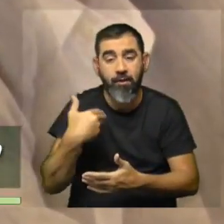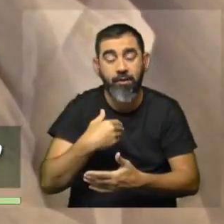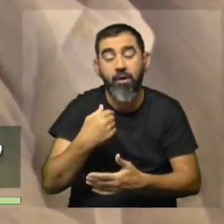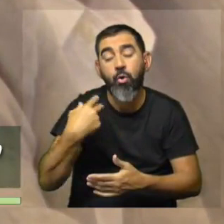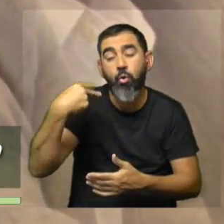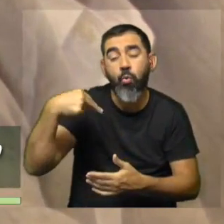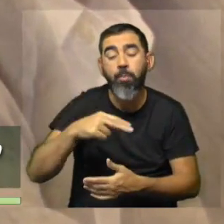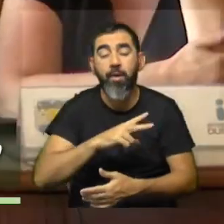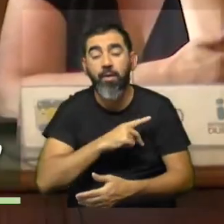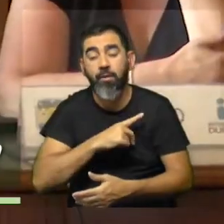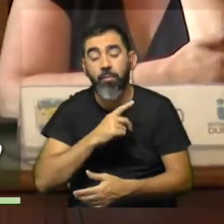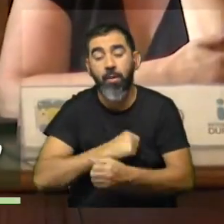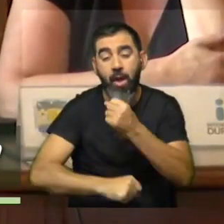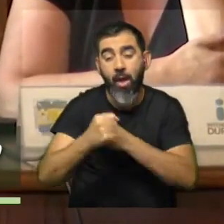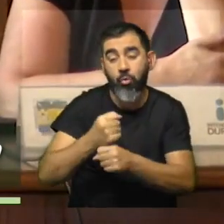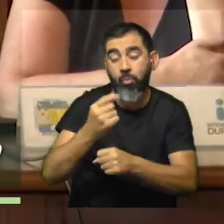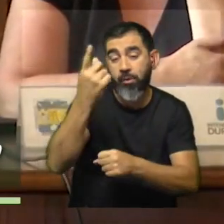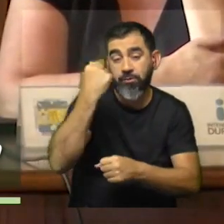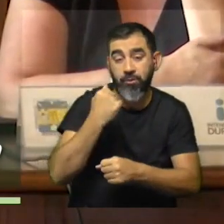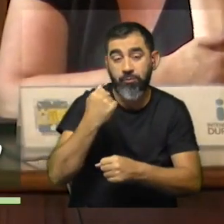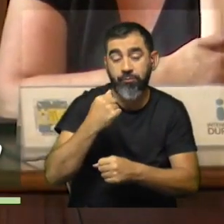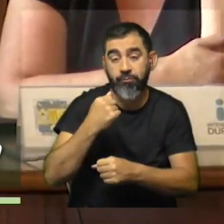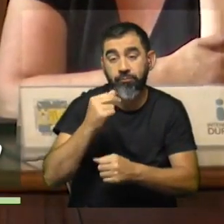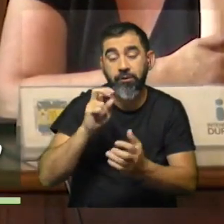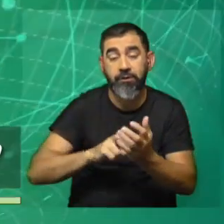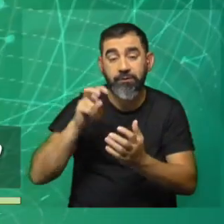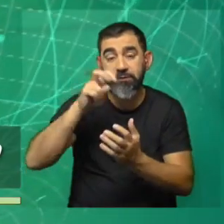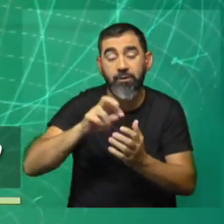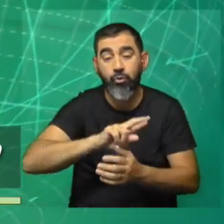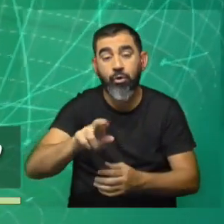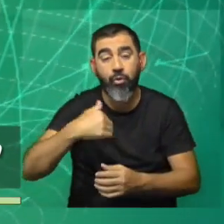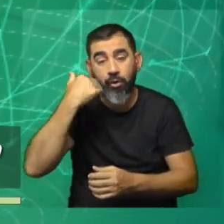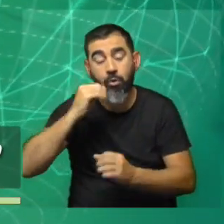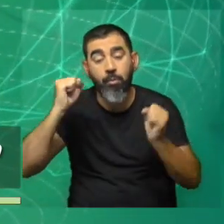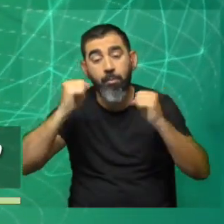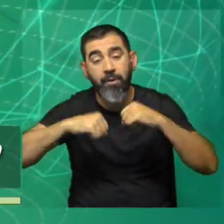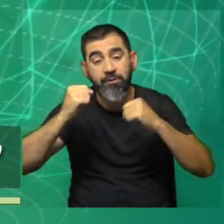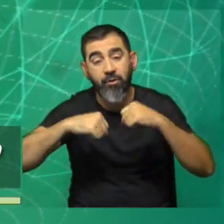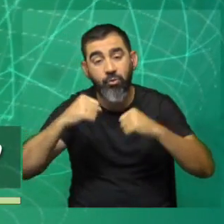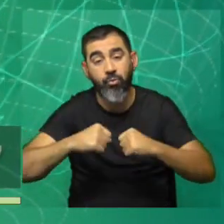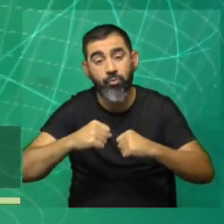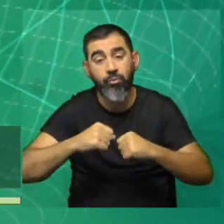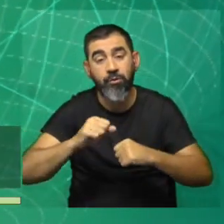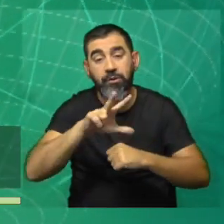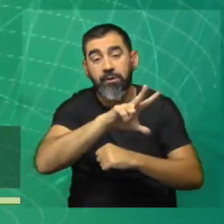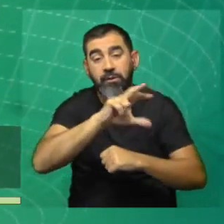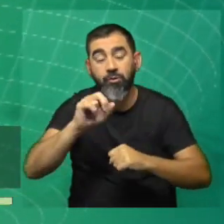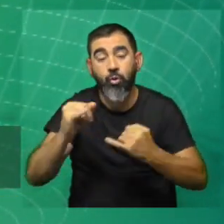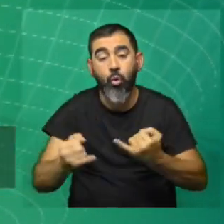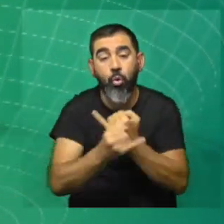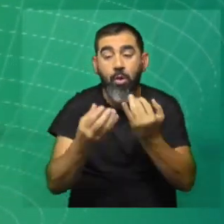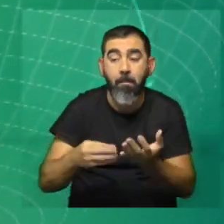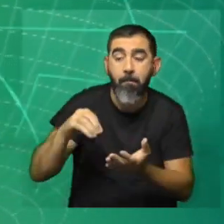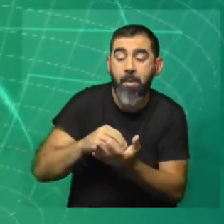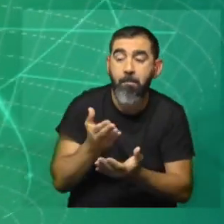noviembre y diciembre del año 2022, para Salto, para Río Negro y para Paysandú, se previeron 300 jornales más de los